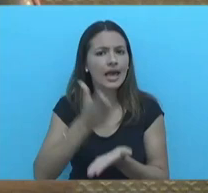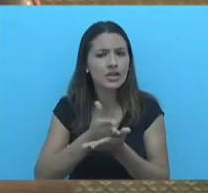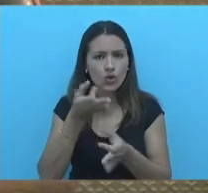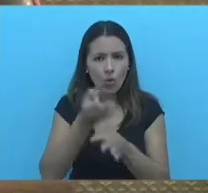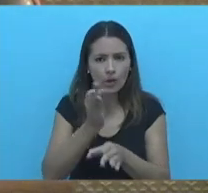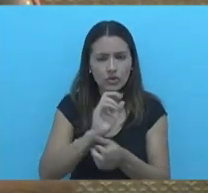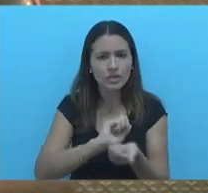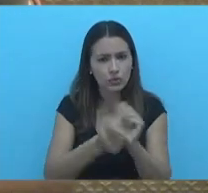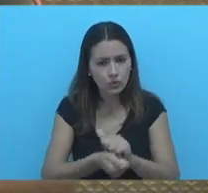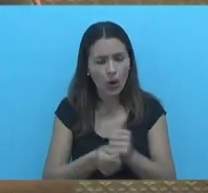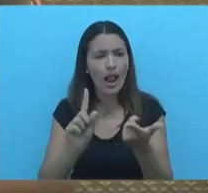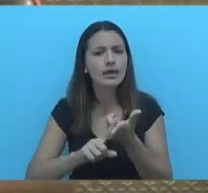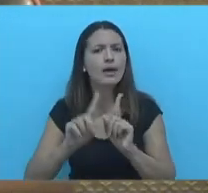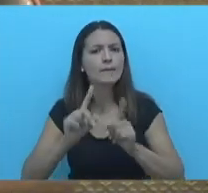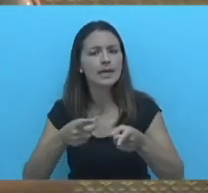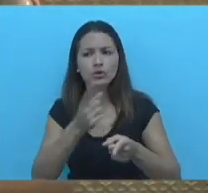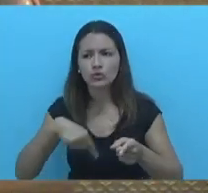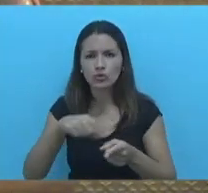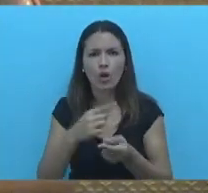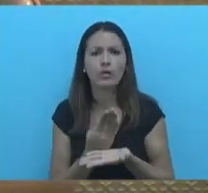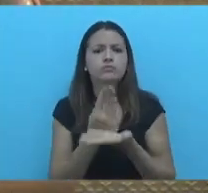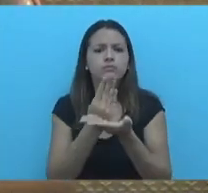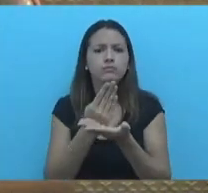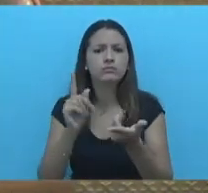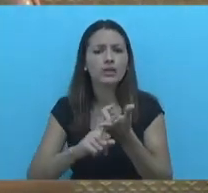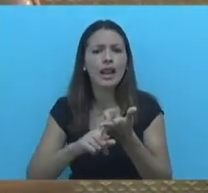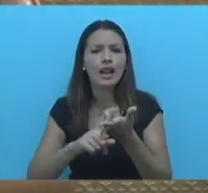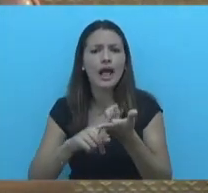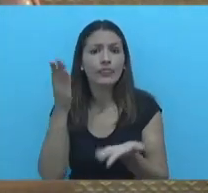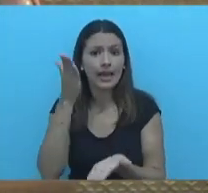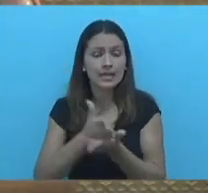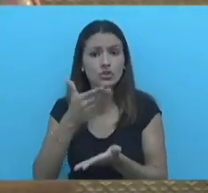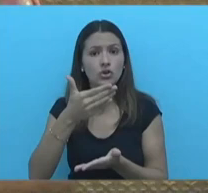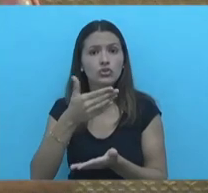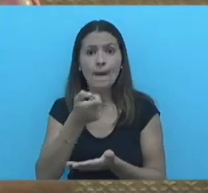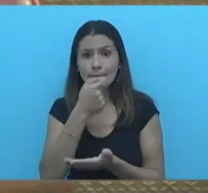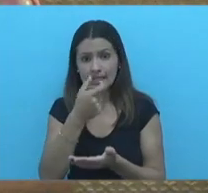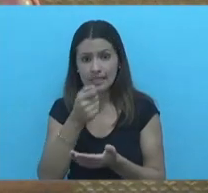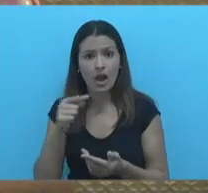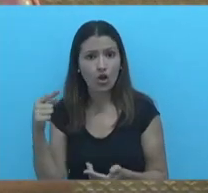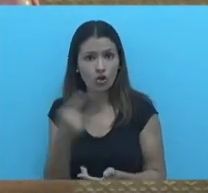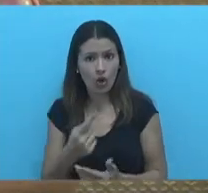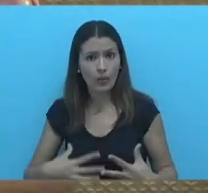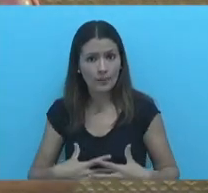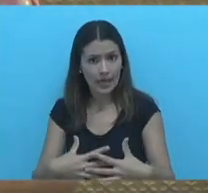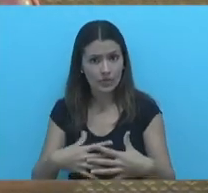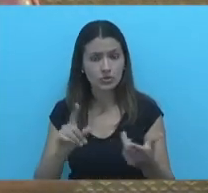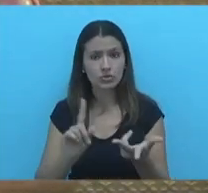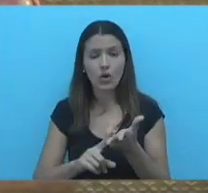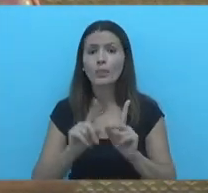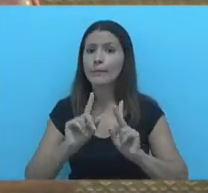decidir, levantamos el derecho de los anticonceptivos para no parir si no se quiere